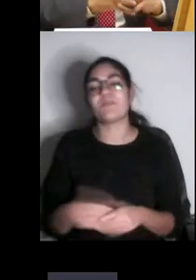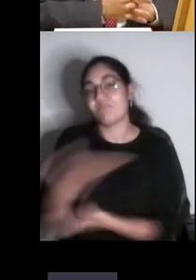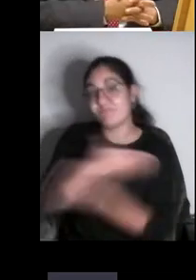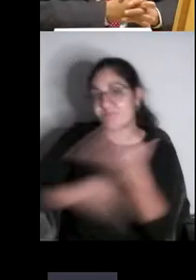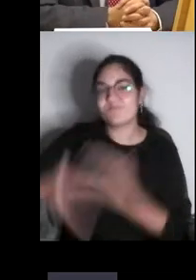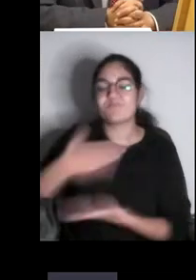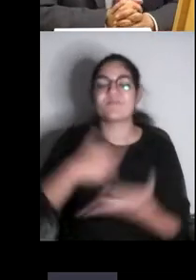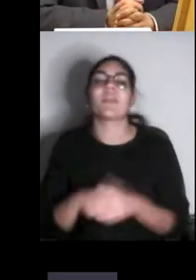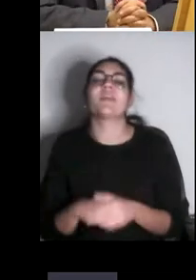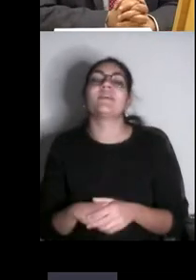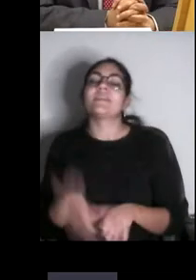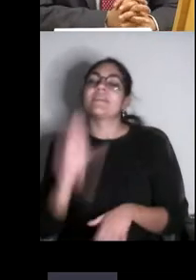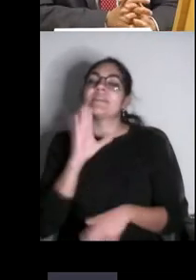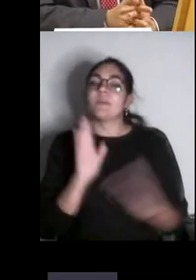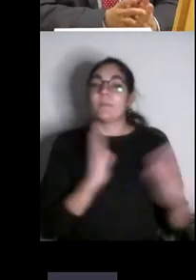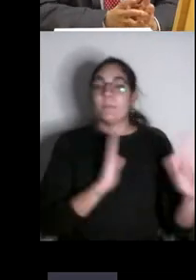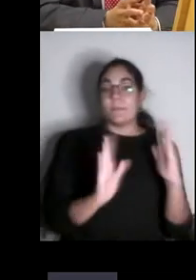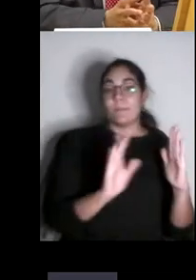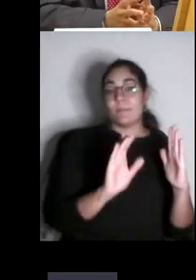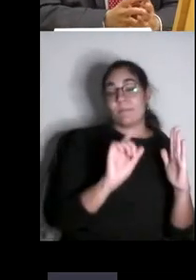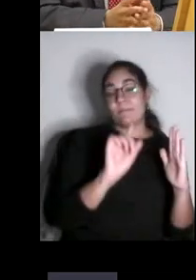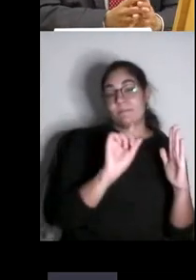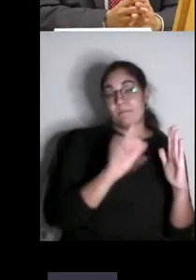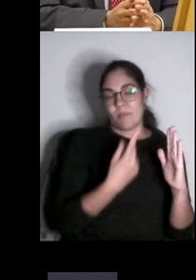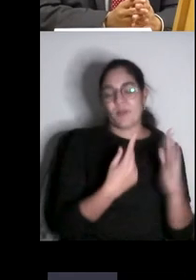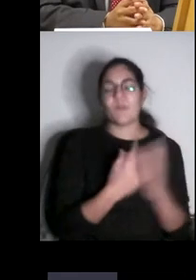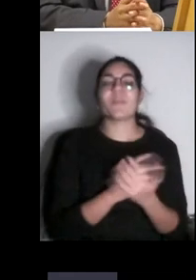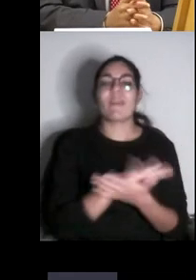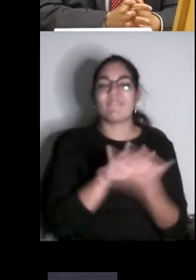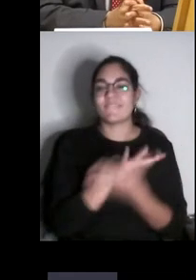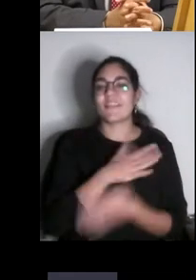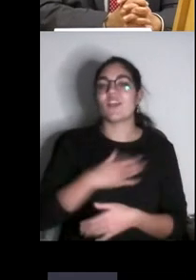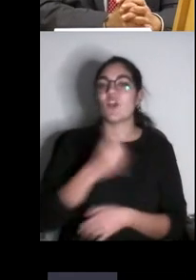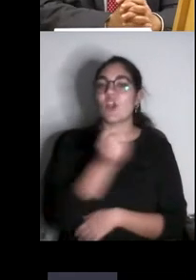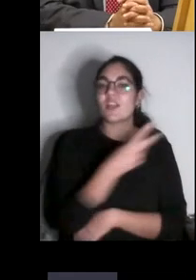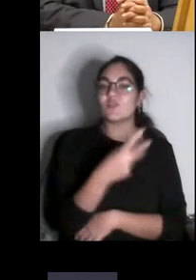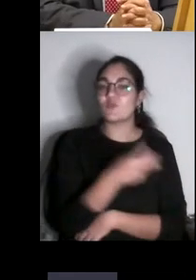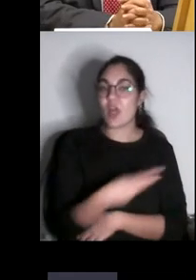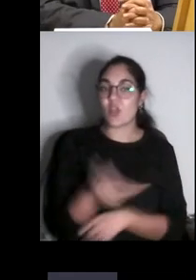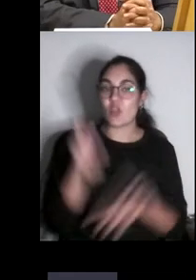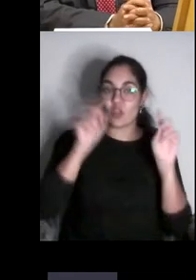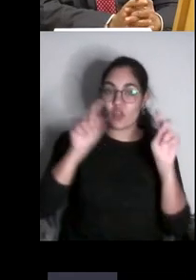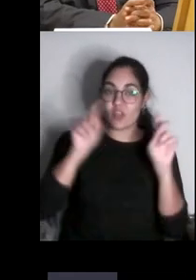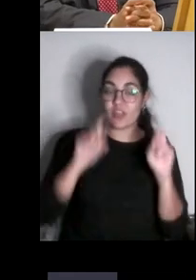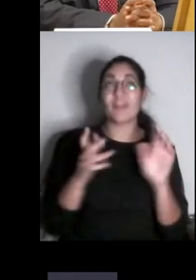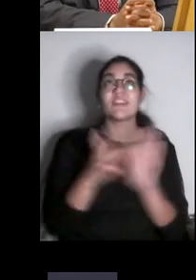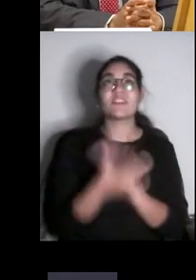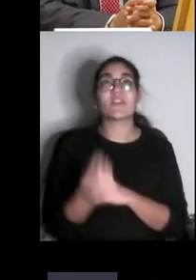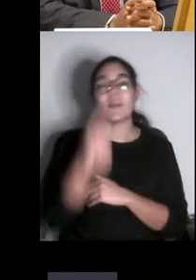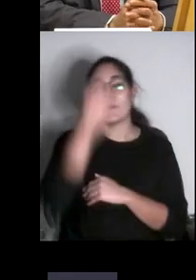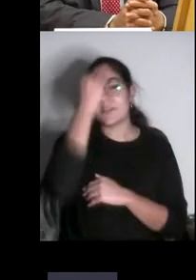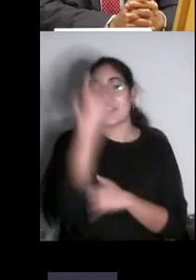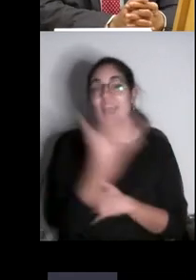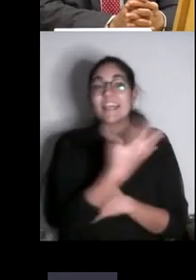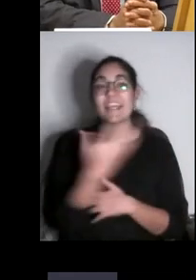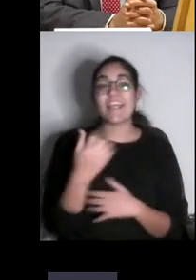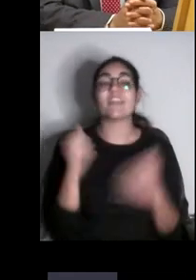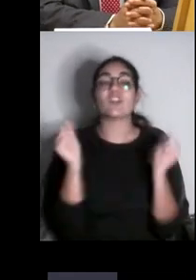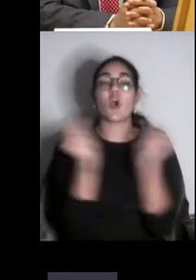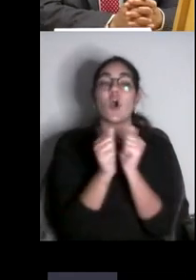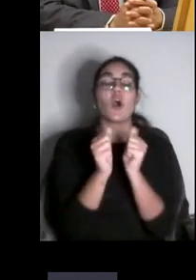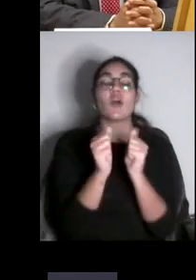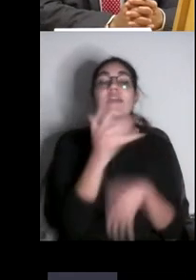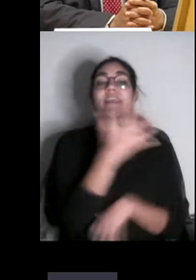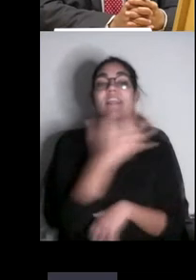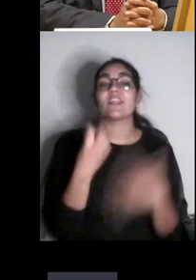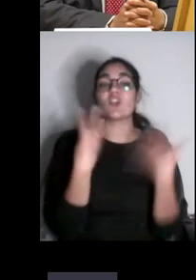primera parte de mi presentación, por lo tanto, los principales resultados de Docentia, decir que hemos recibido 589